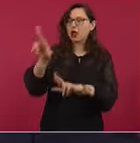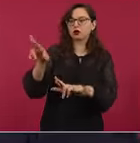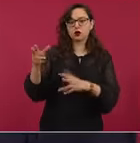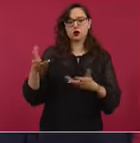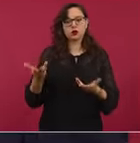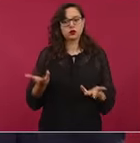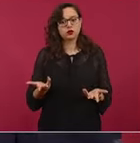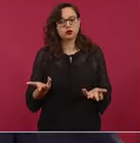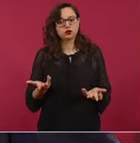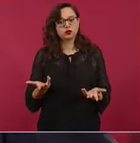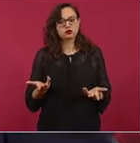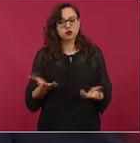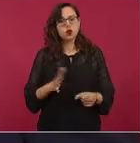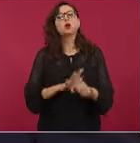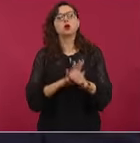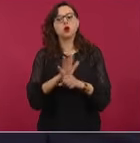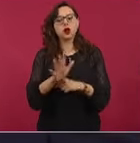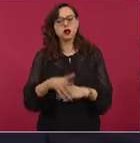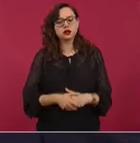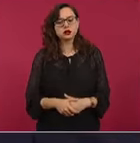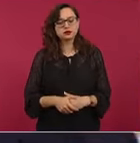usuarios?